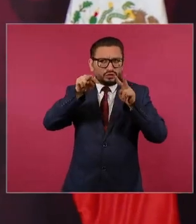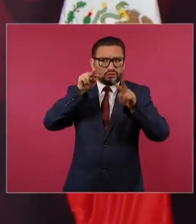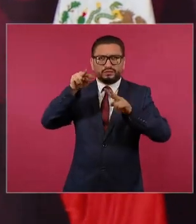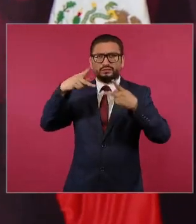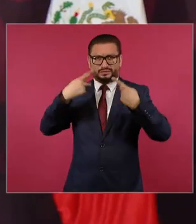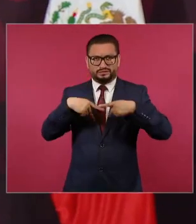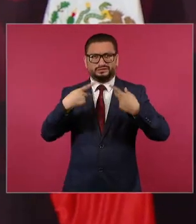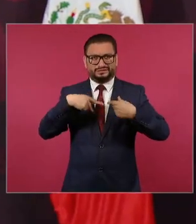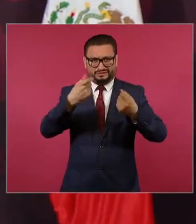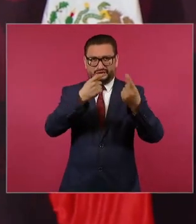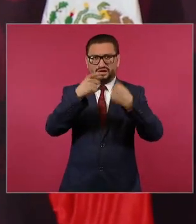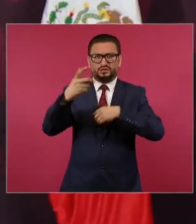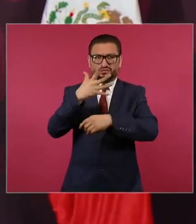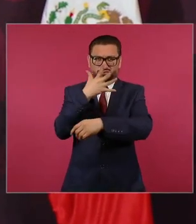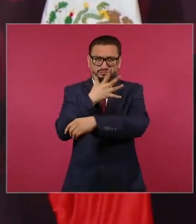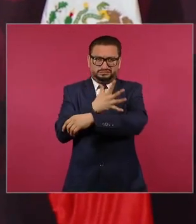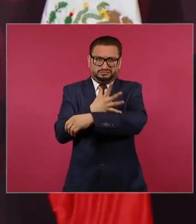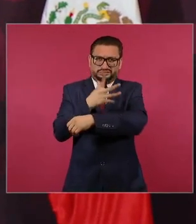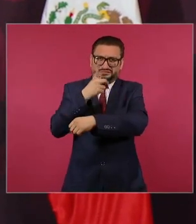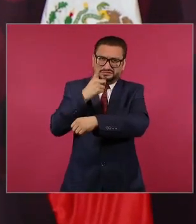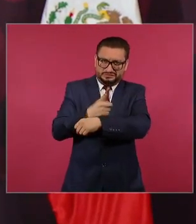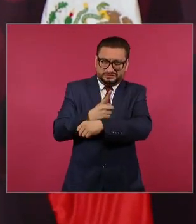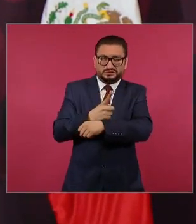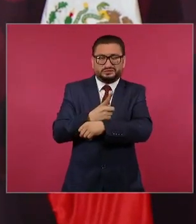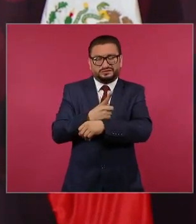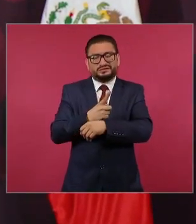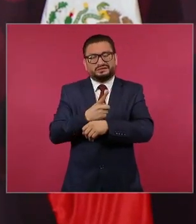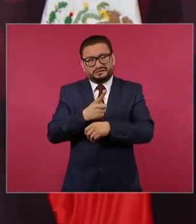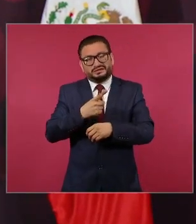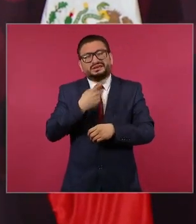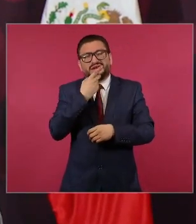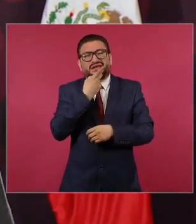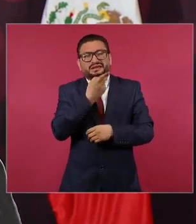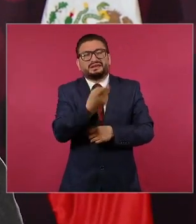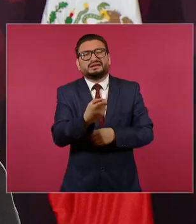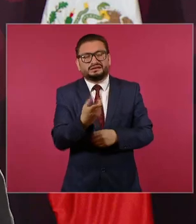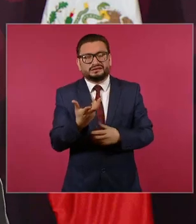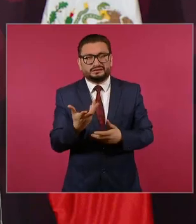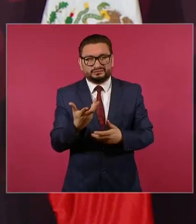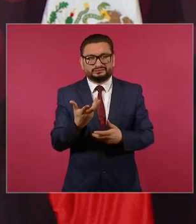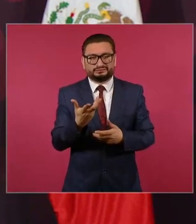que con honestidad está hablando de